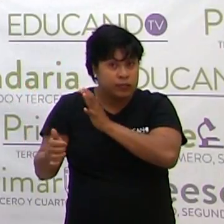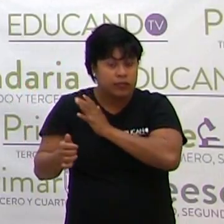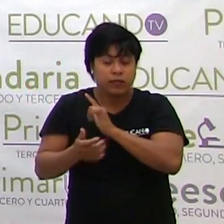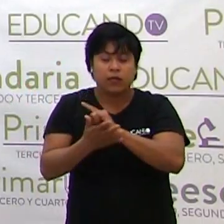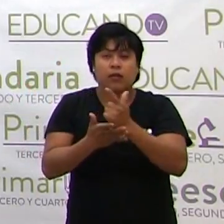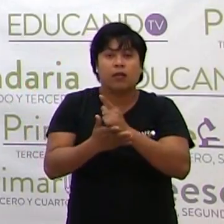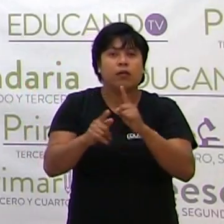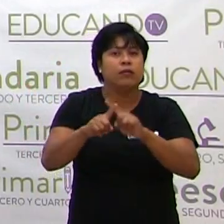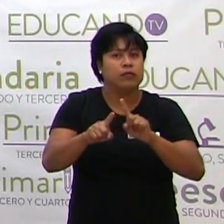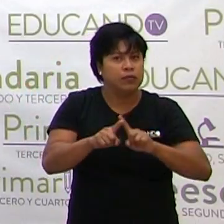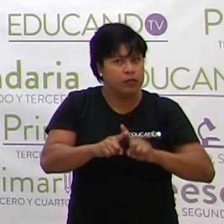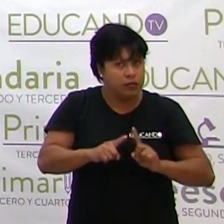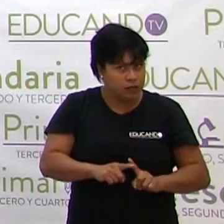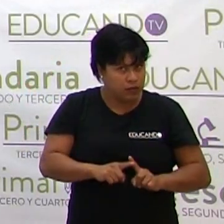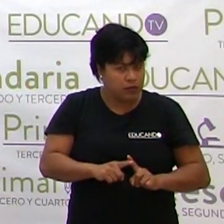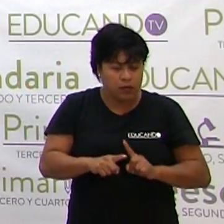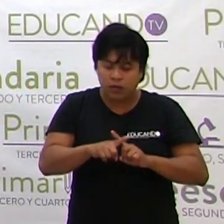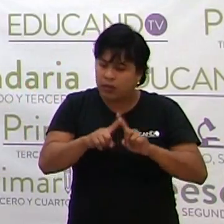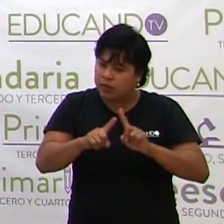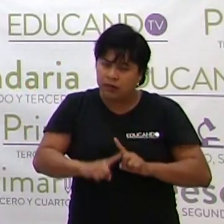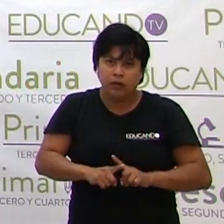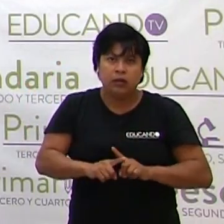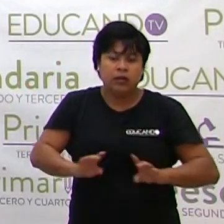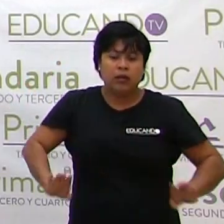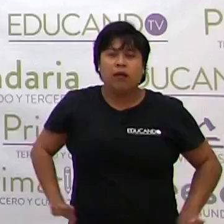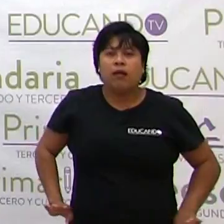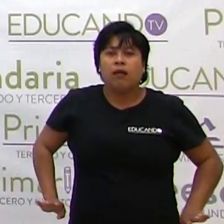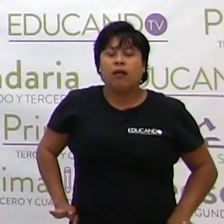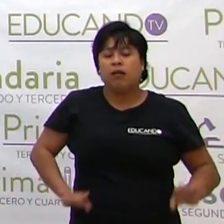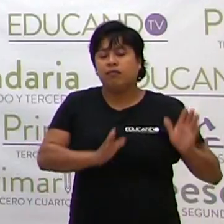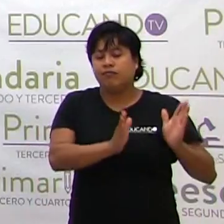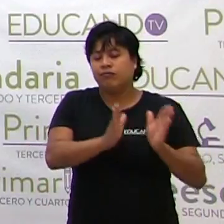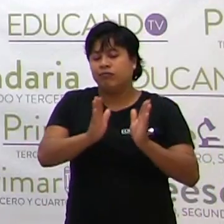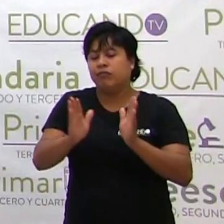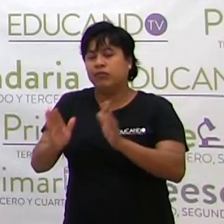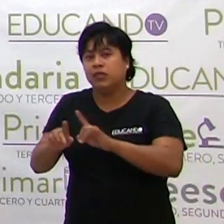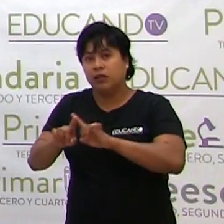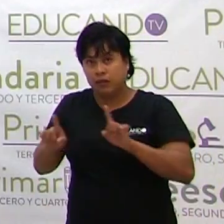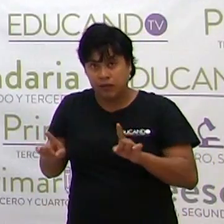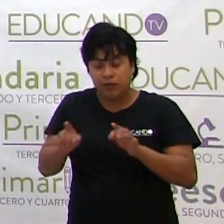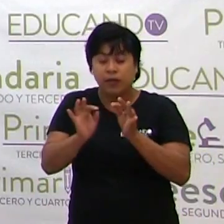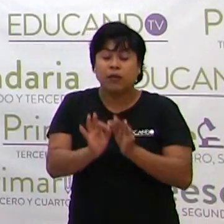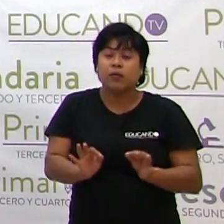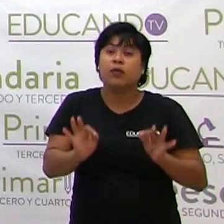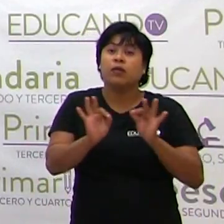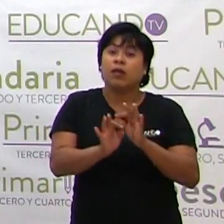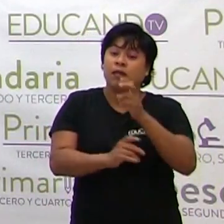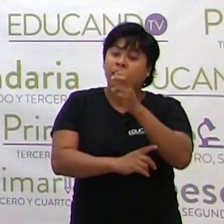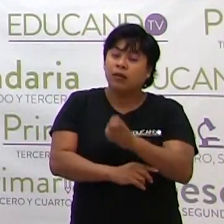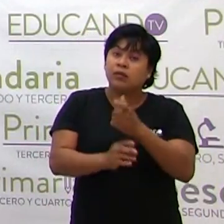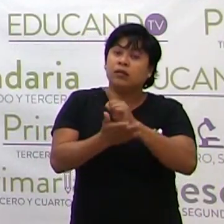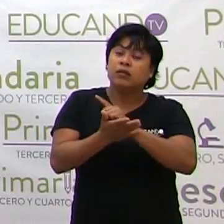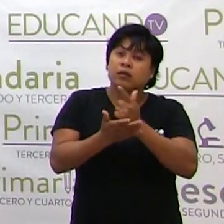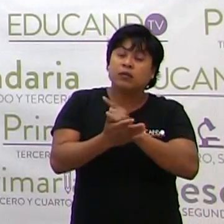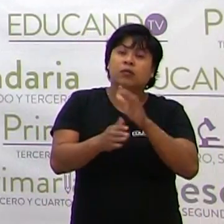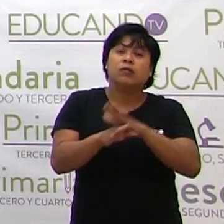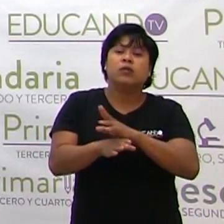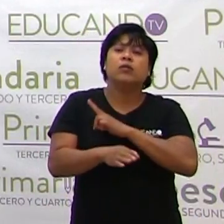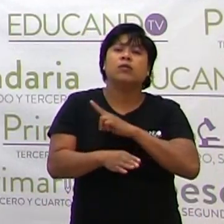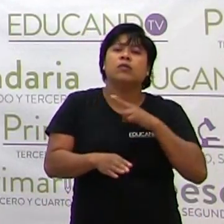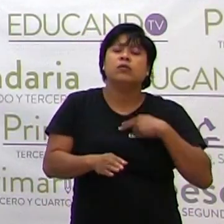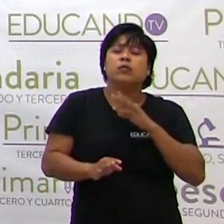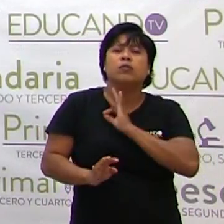libros de diferentes tipos. Es muy importante hacer referencia a estos tipos de libros porque vamos a